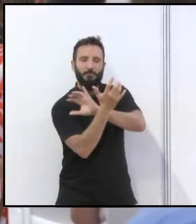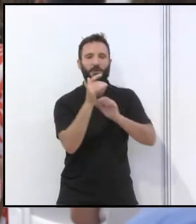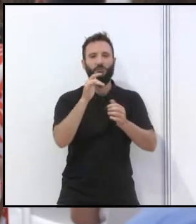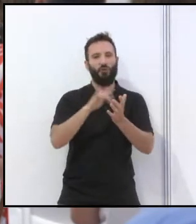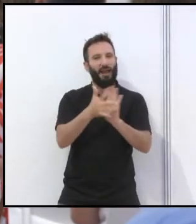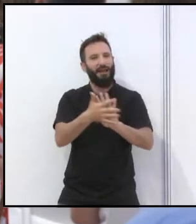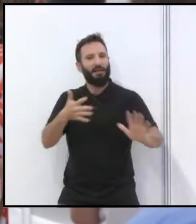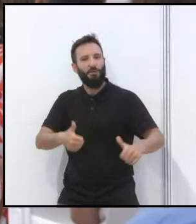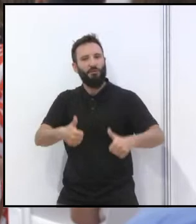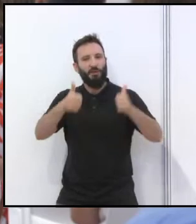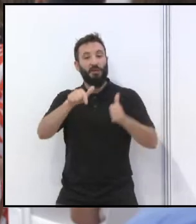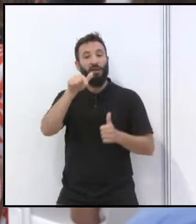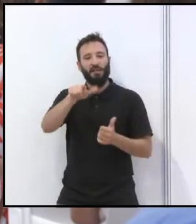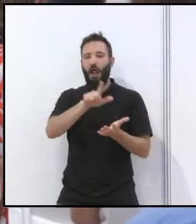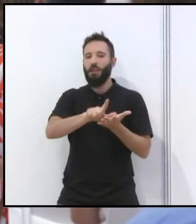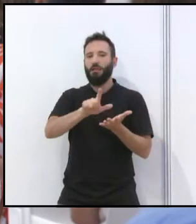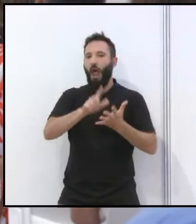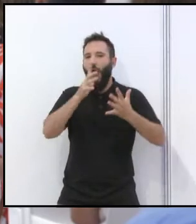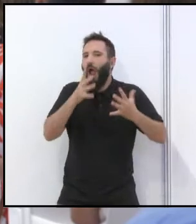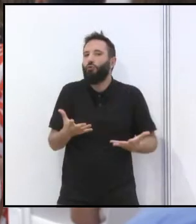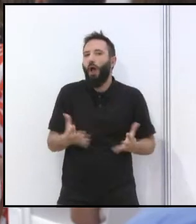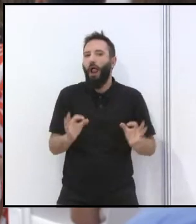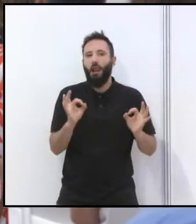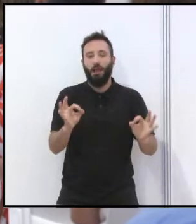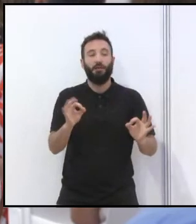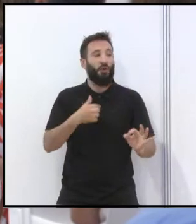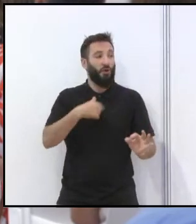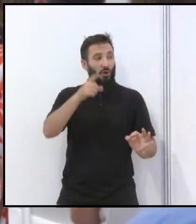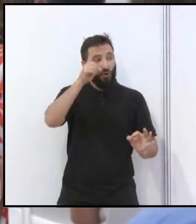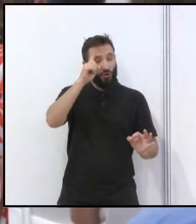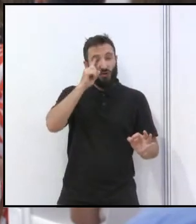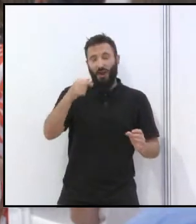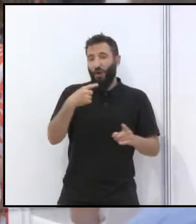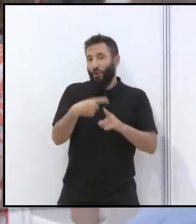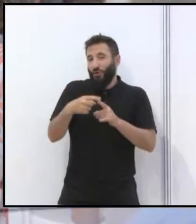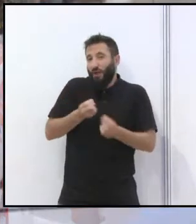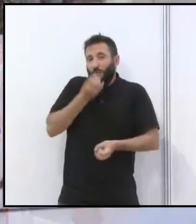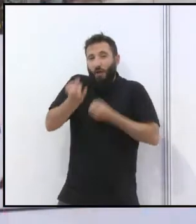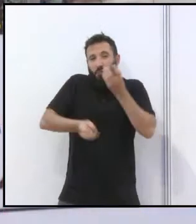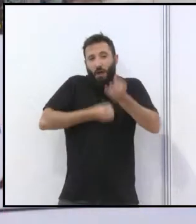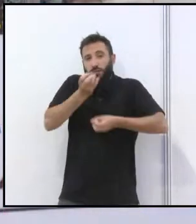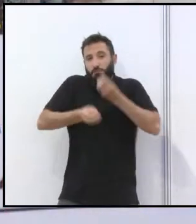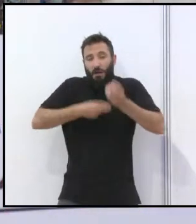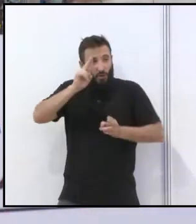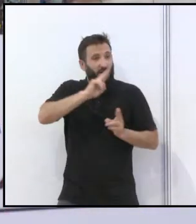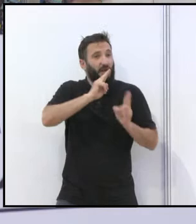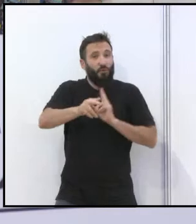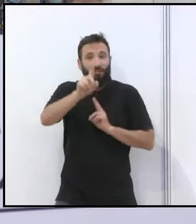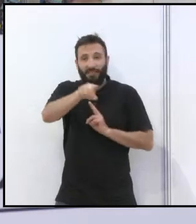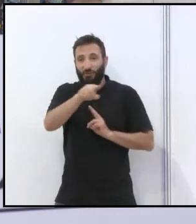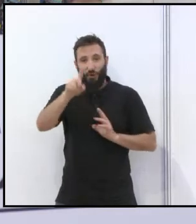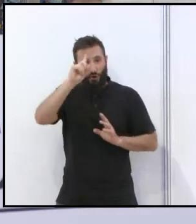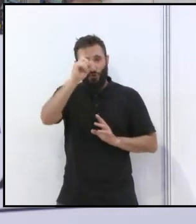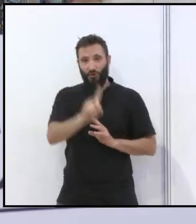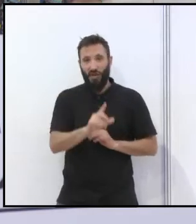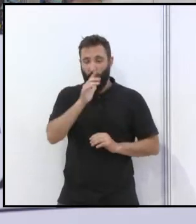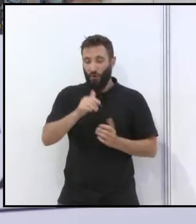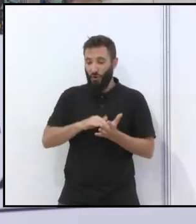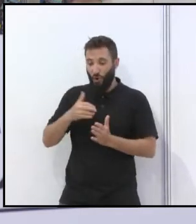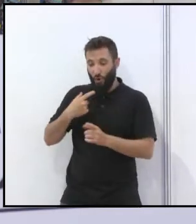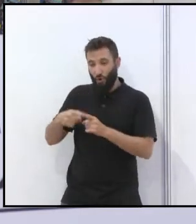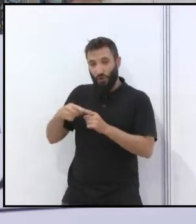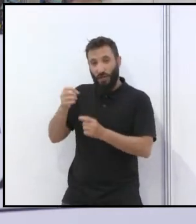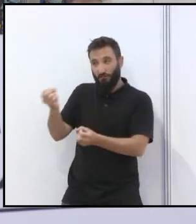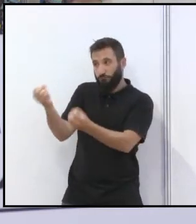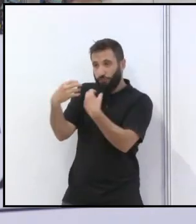esto está en la literatura de hoy. Yo, bueno, no sé si pueden contestar algo a esta ensalada de cosas que he hecho, pero la he sacado de lo estimulante de lo que